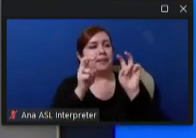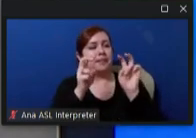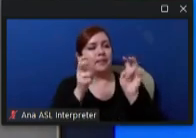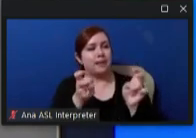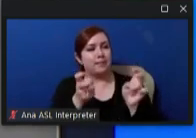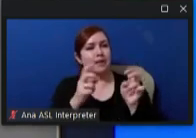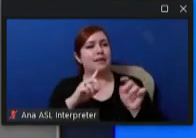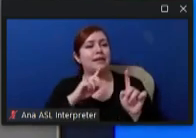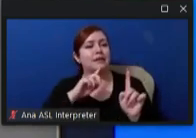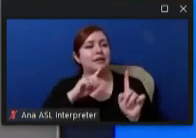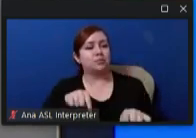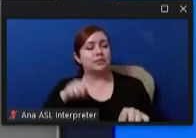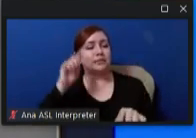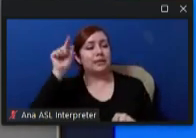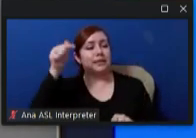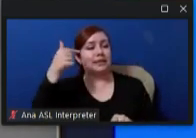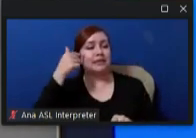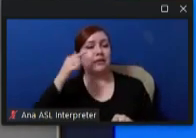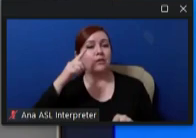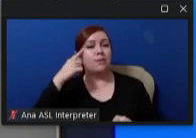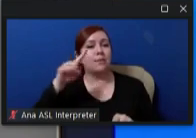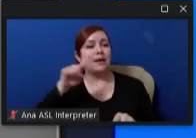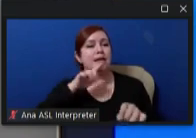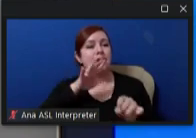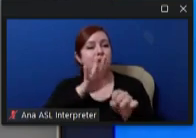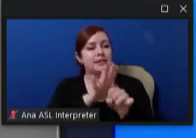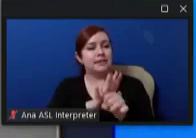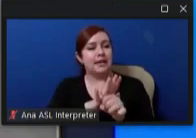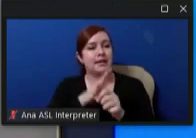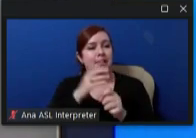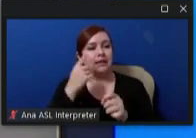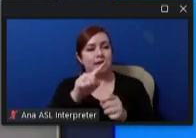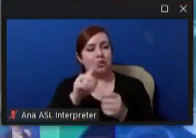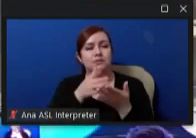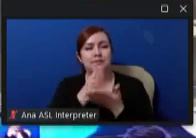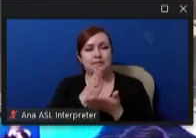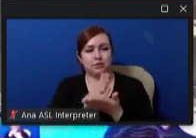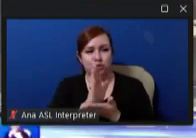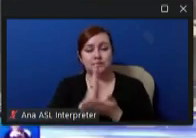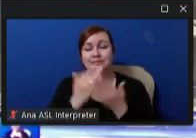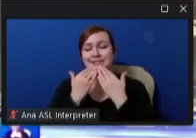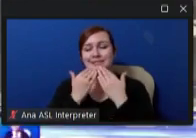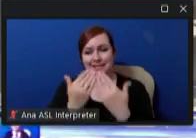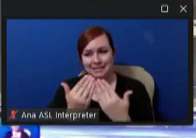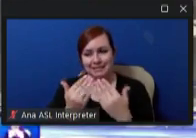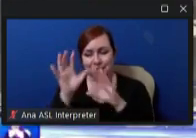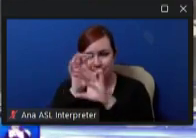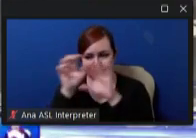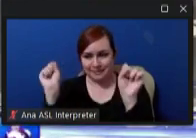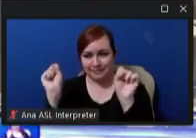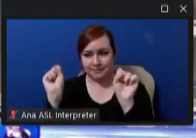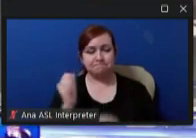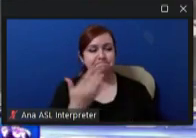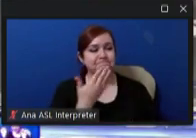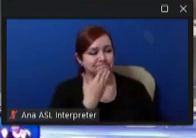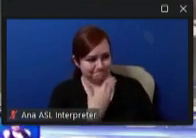del Estado para la garantía de los derechos. Muchas gracias, Presidenta. Gracias, relator. Le paso la palabra a la Secretaria